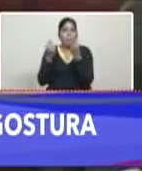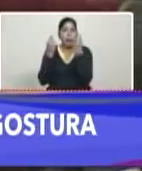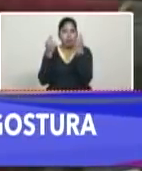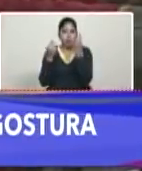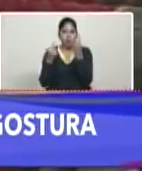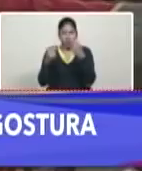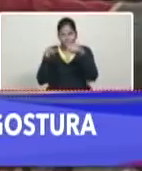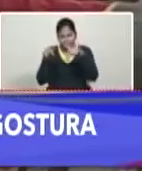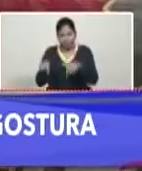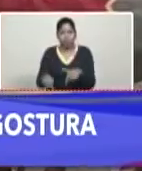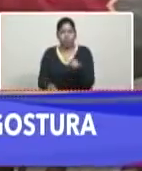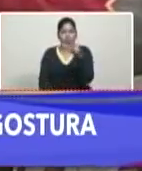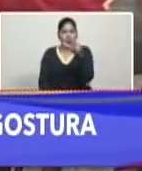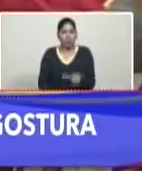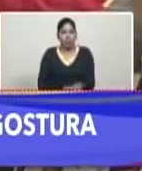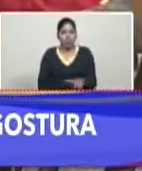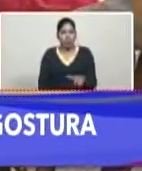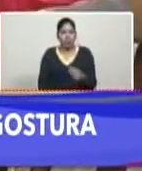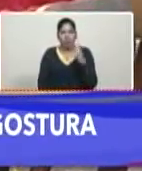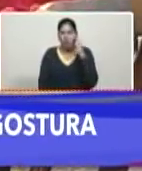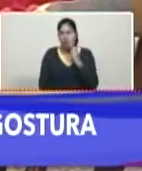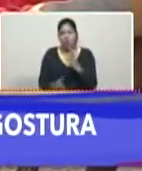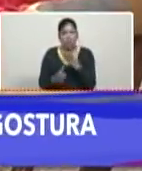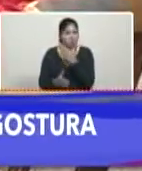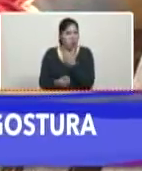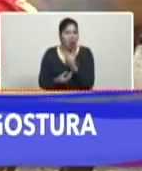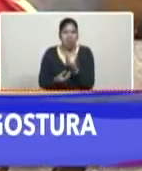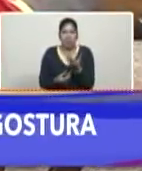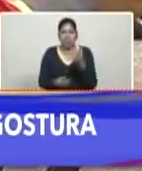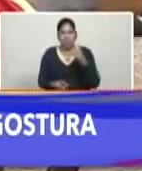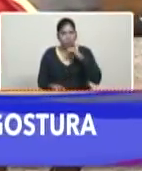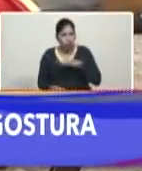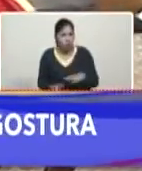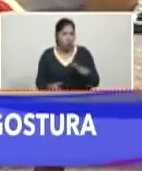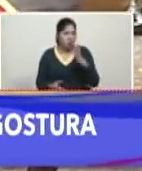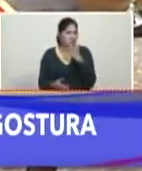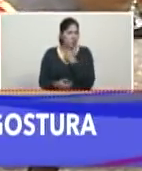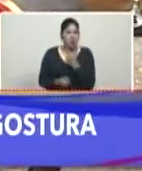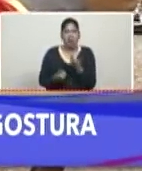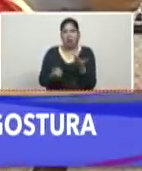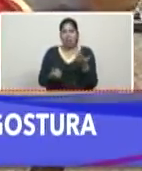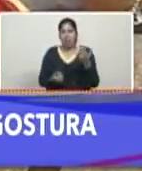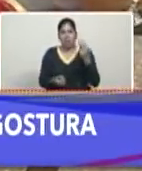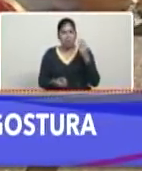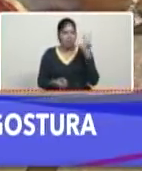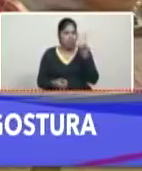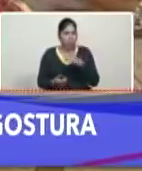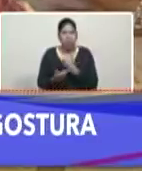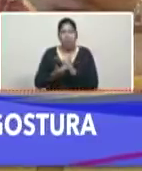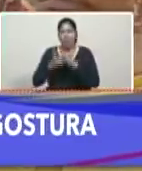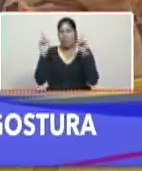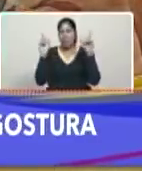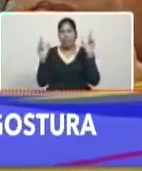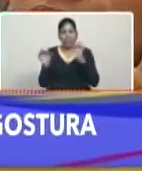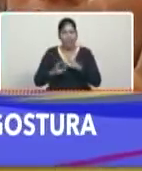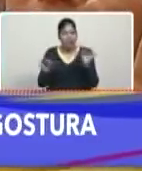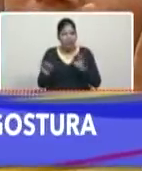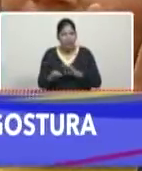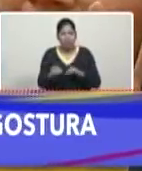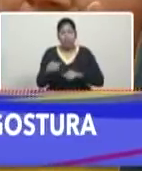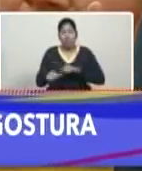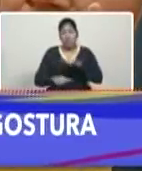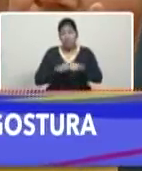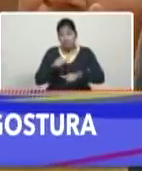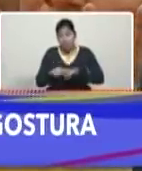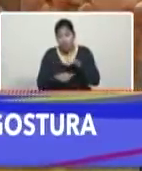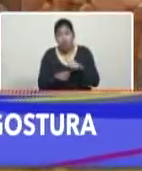habido Bolívar, ni historia patria, y seguramente estuviéramos por largos años y siglos en